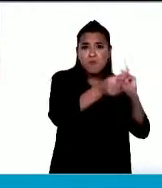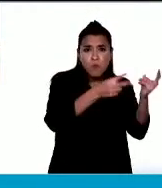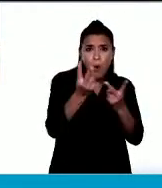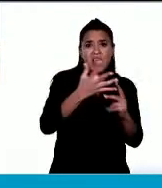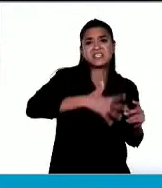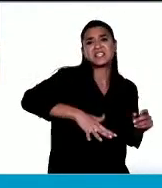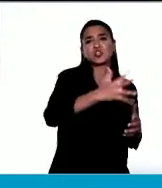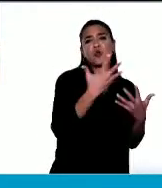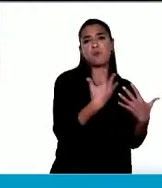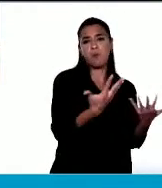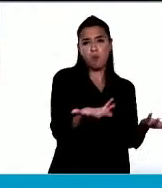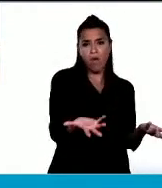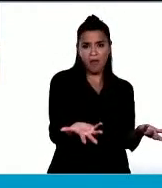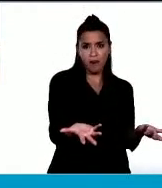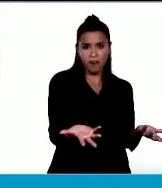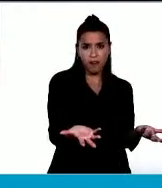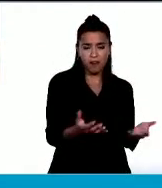populares.